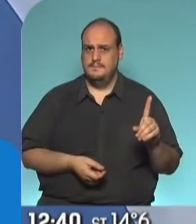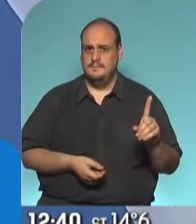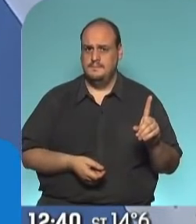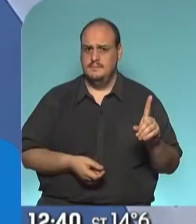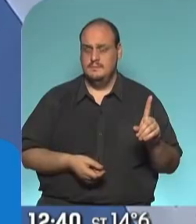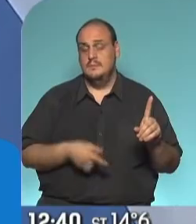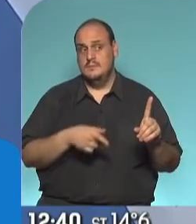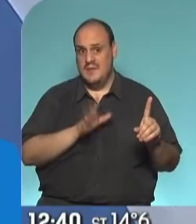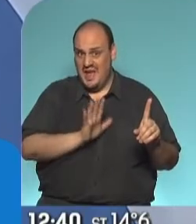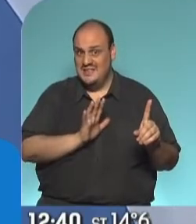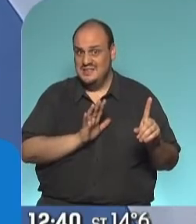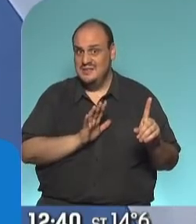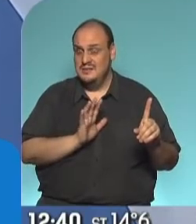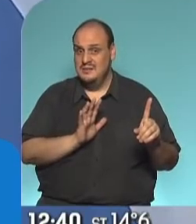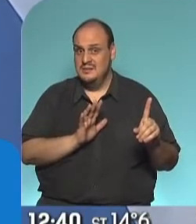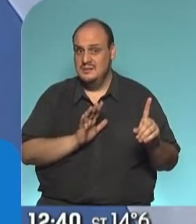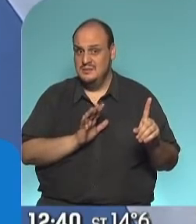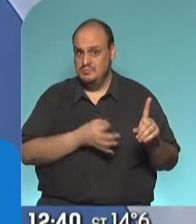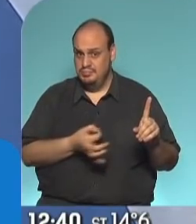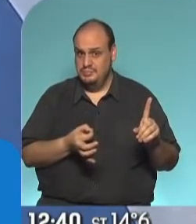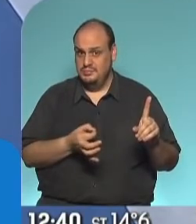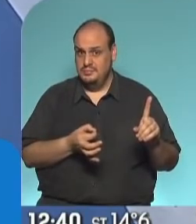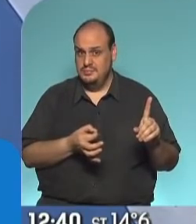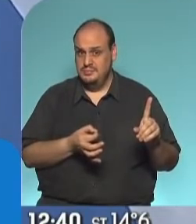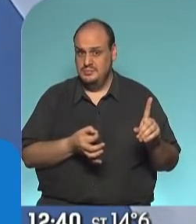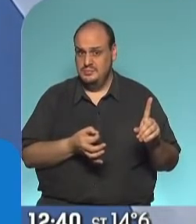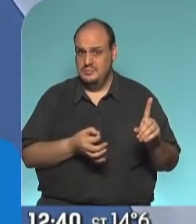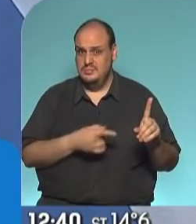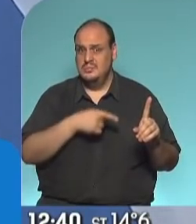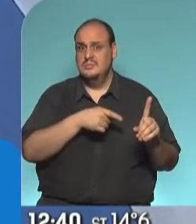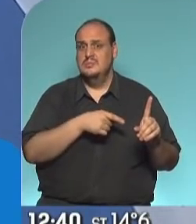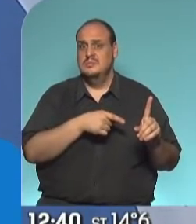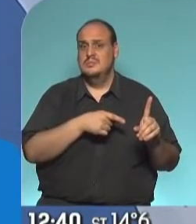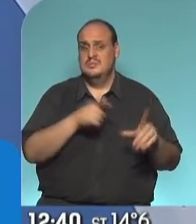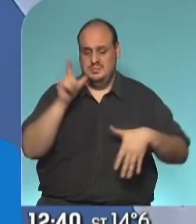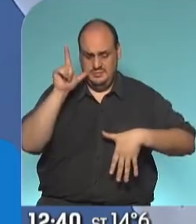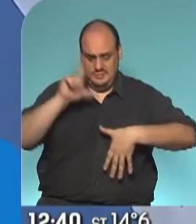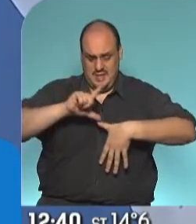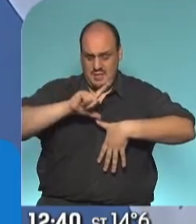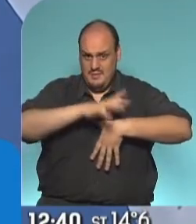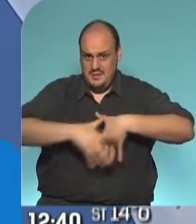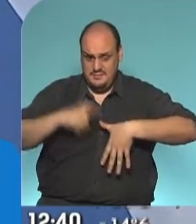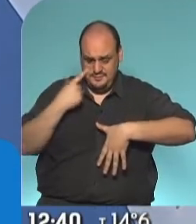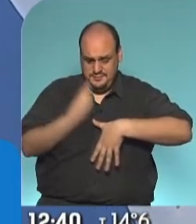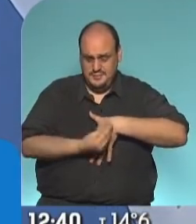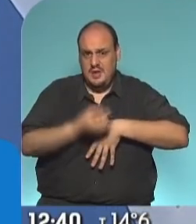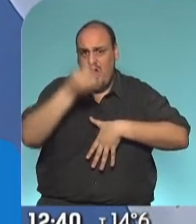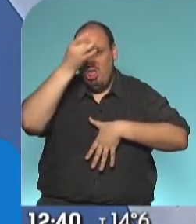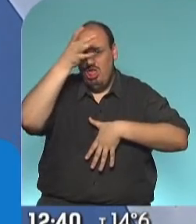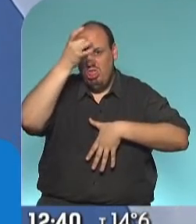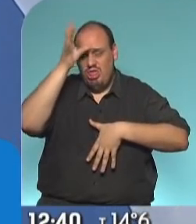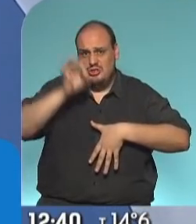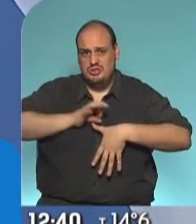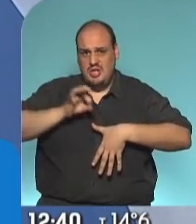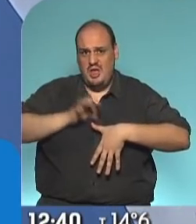Y tanto fue así que solo pudo estar 12 años en este continente